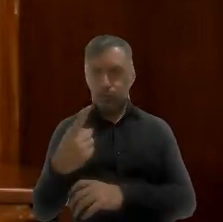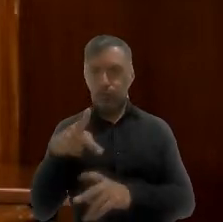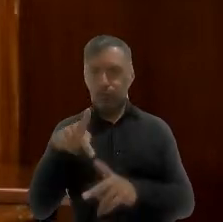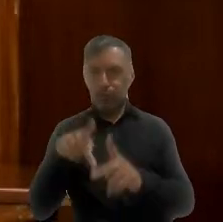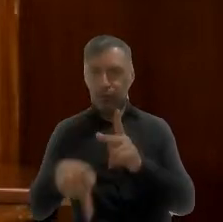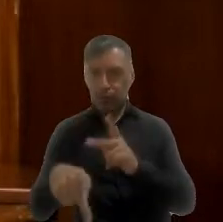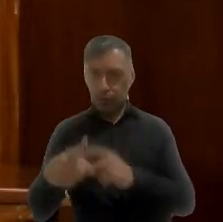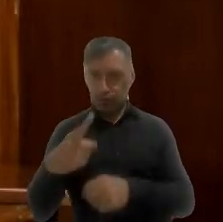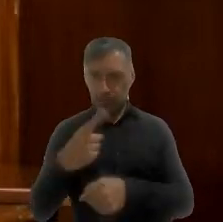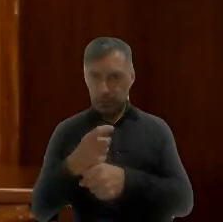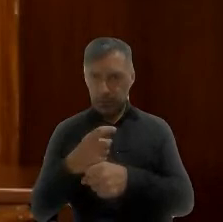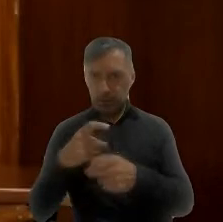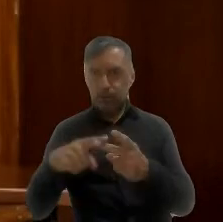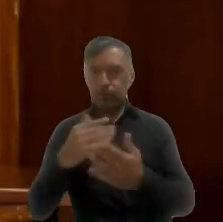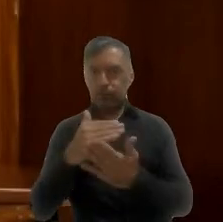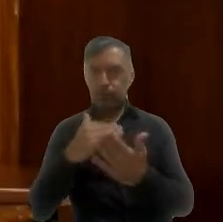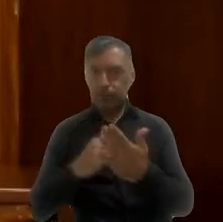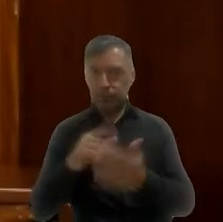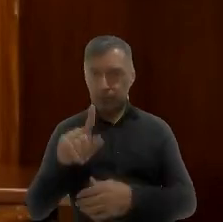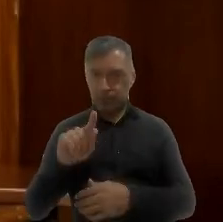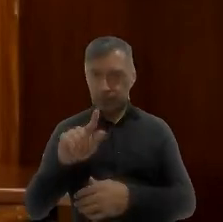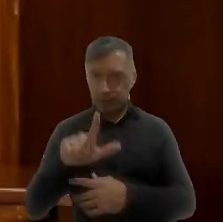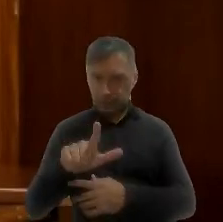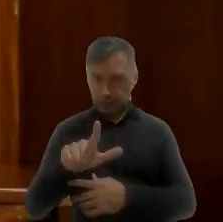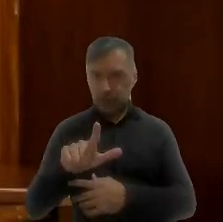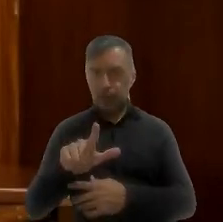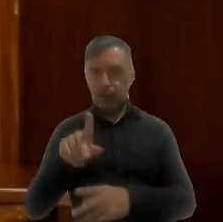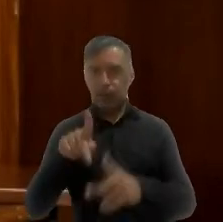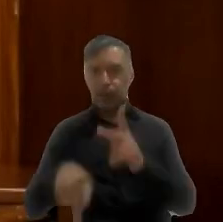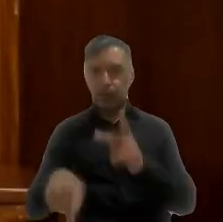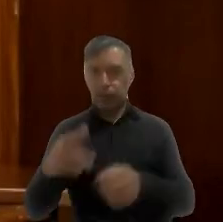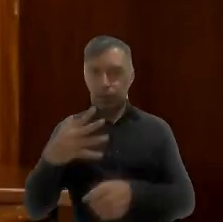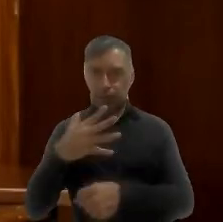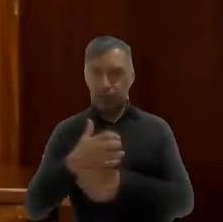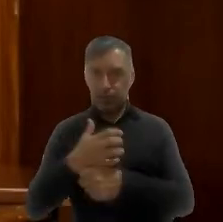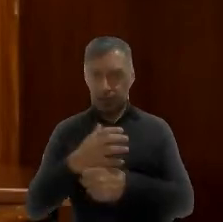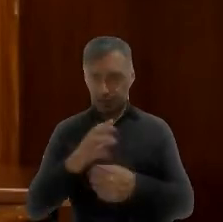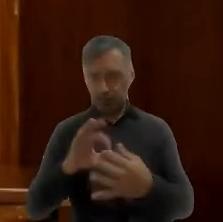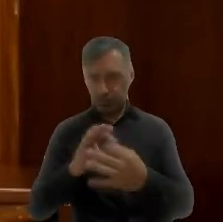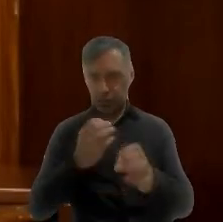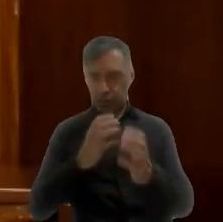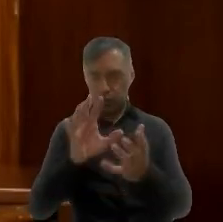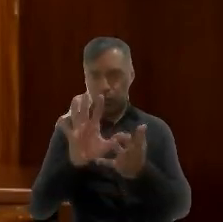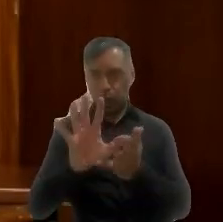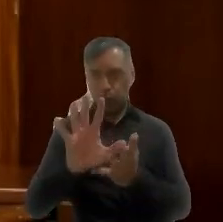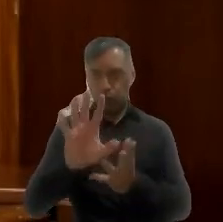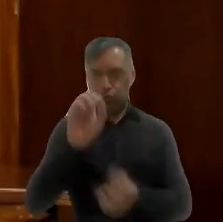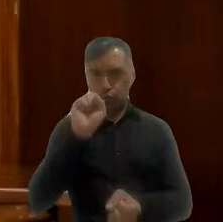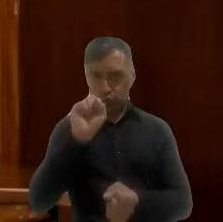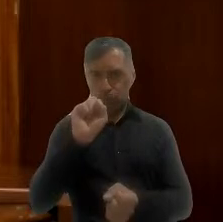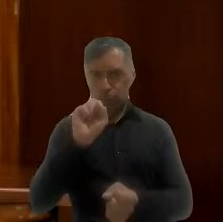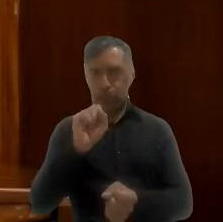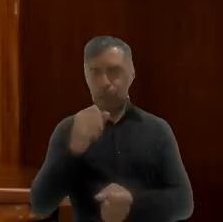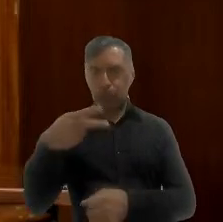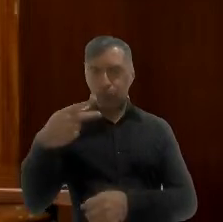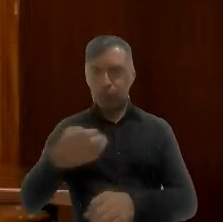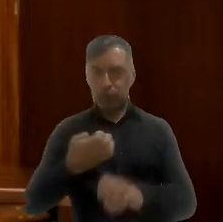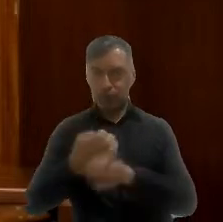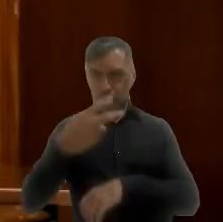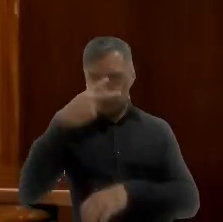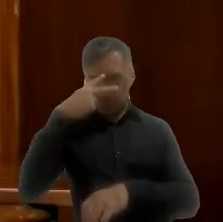primera, y 77, fracción quinta, de la Constitución Política del Estado Libre y Soberano de